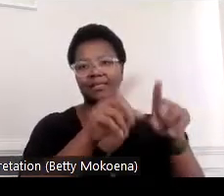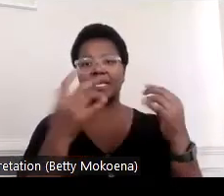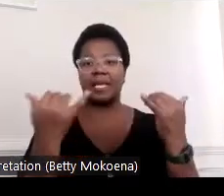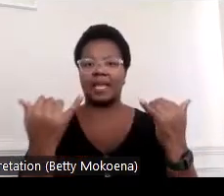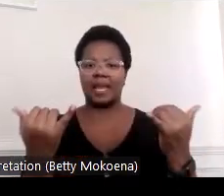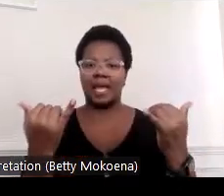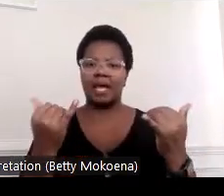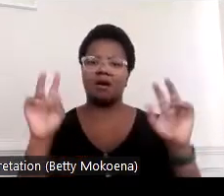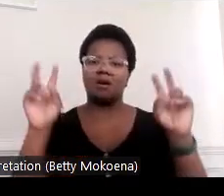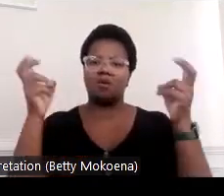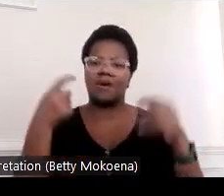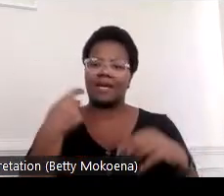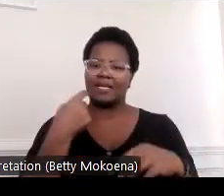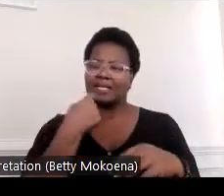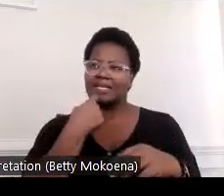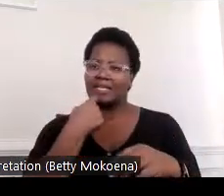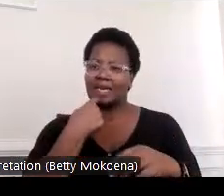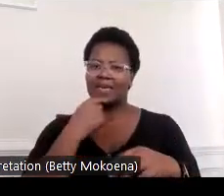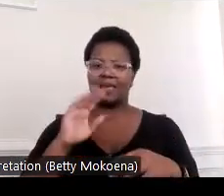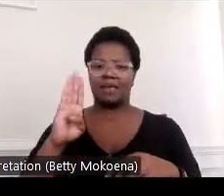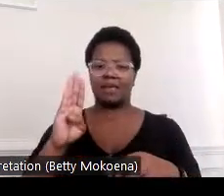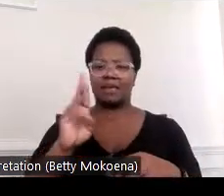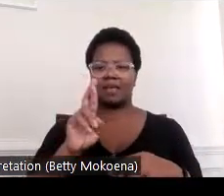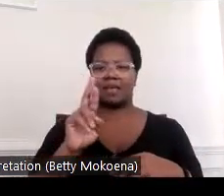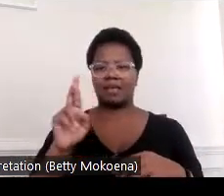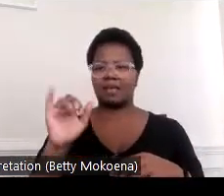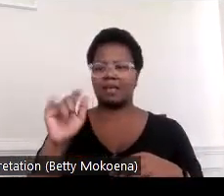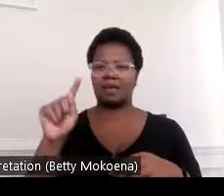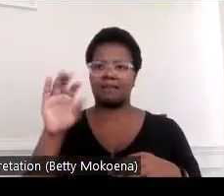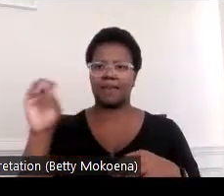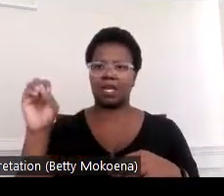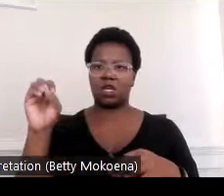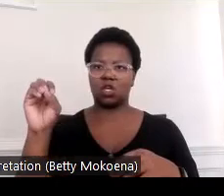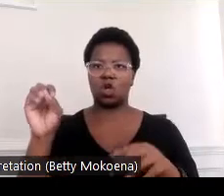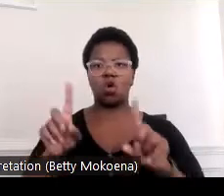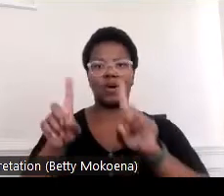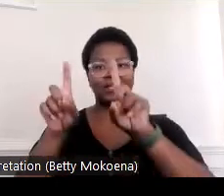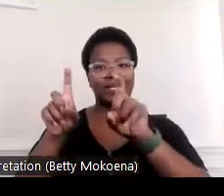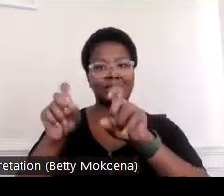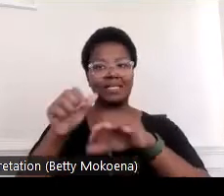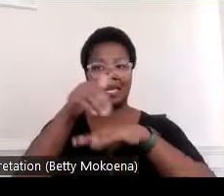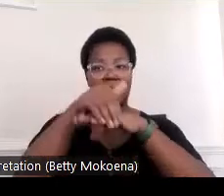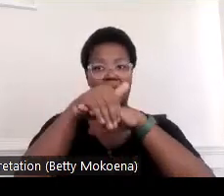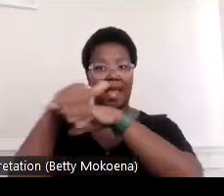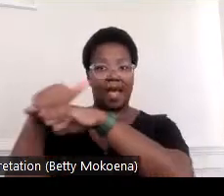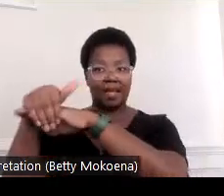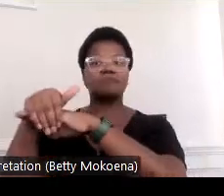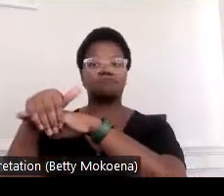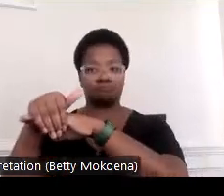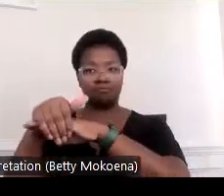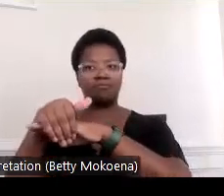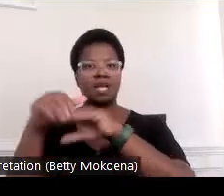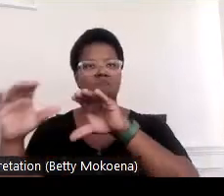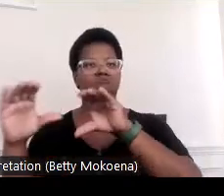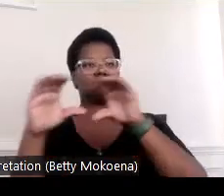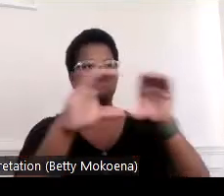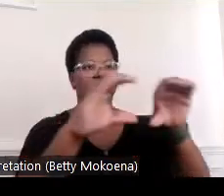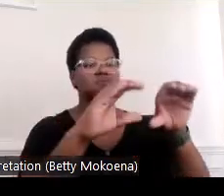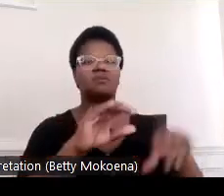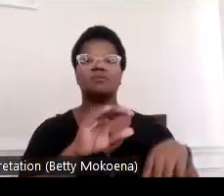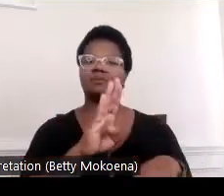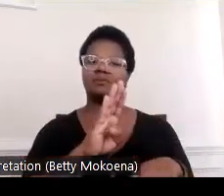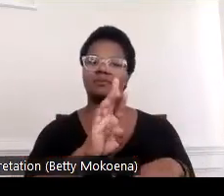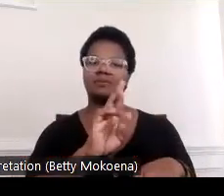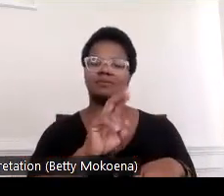si este quiere y cuando lo quiere algo que ha surgido es lo que se llama un por ejemplo una prueba un burrito verdad